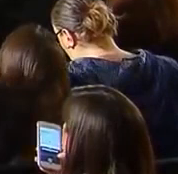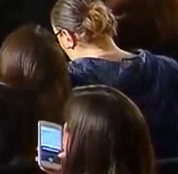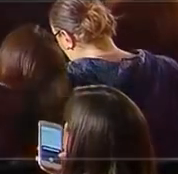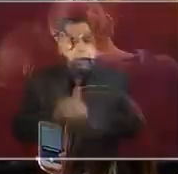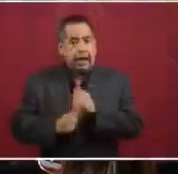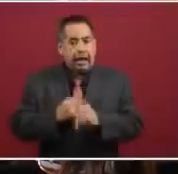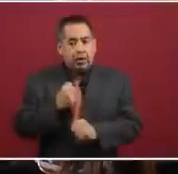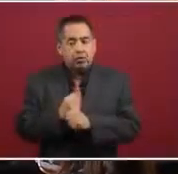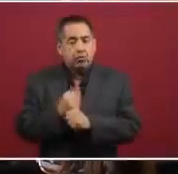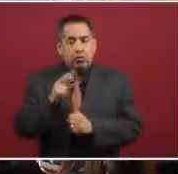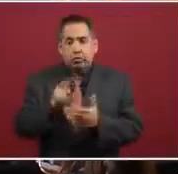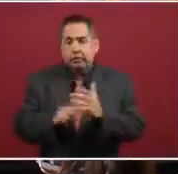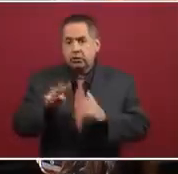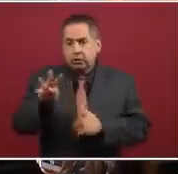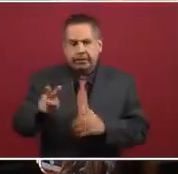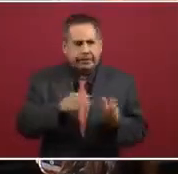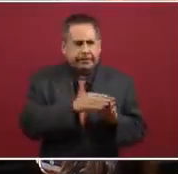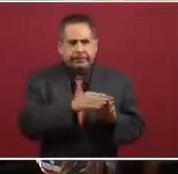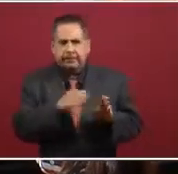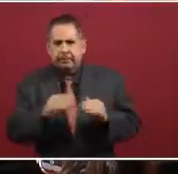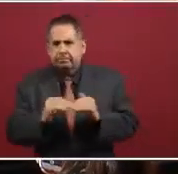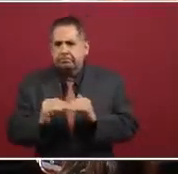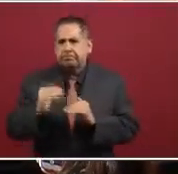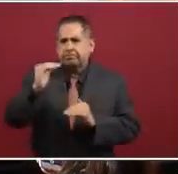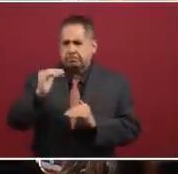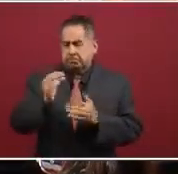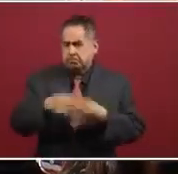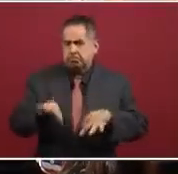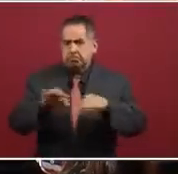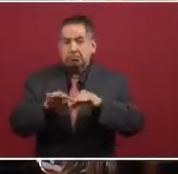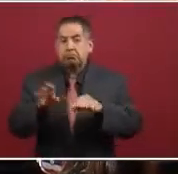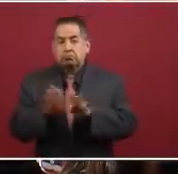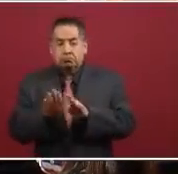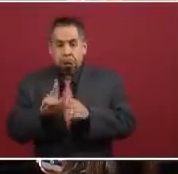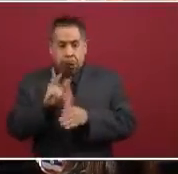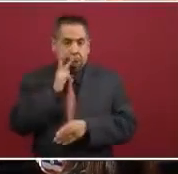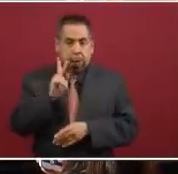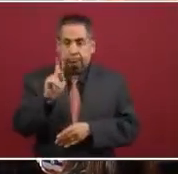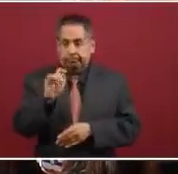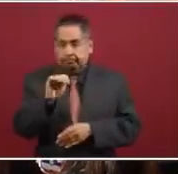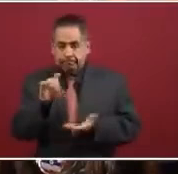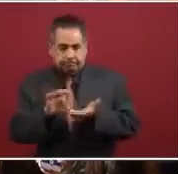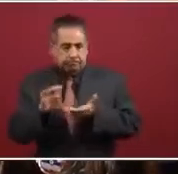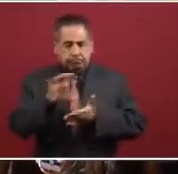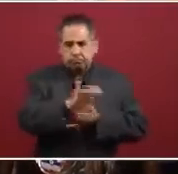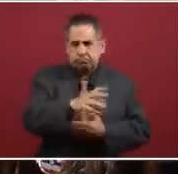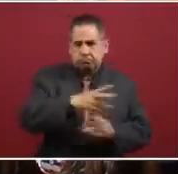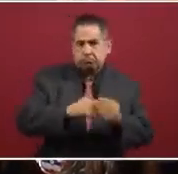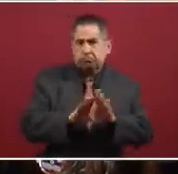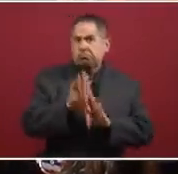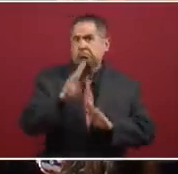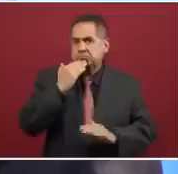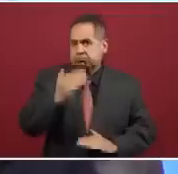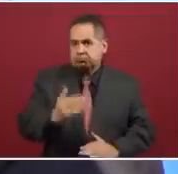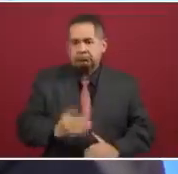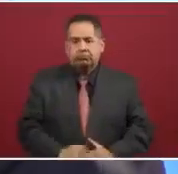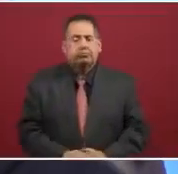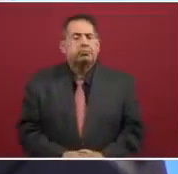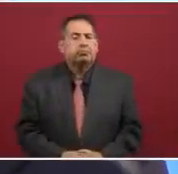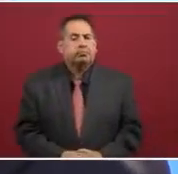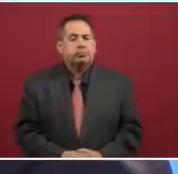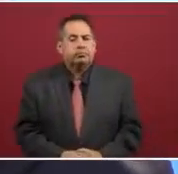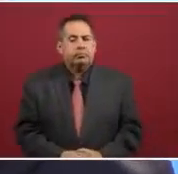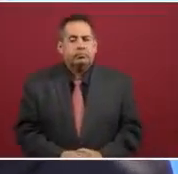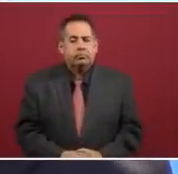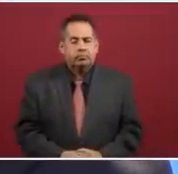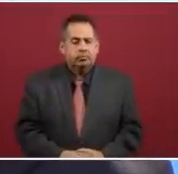desendeudamiento, pero con una muy importante inversión para la empresa. A la luz de